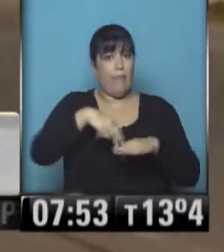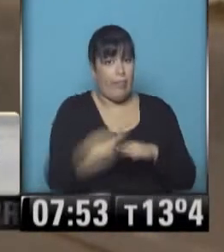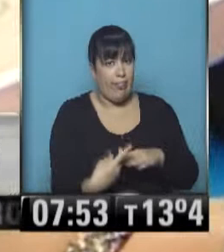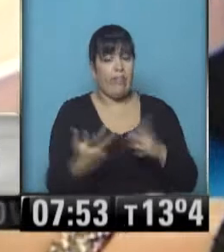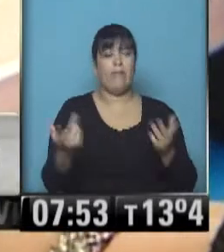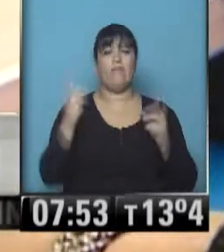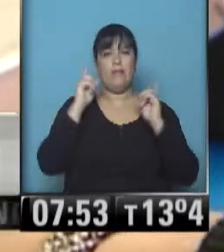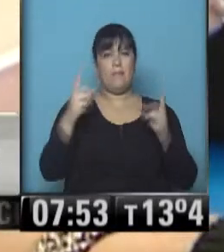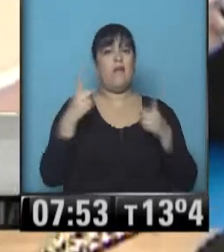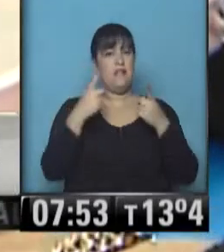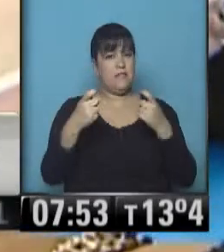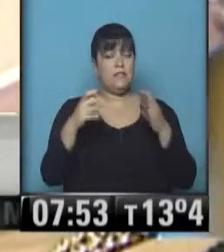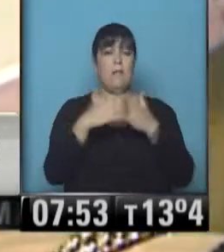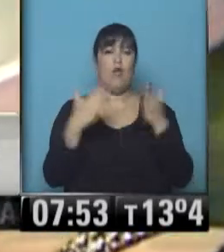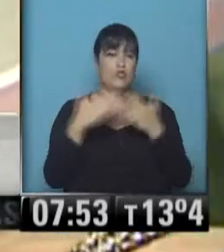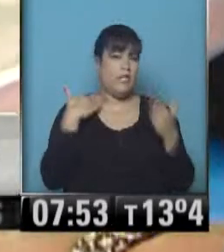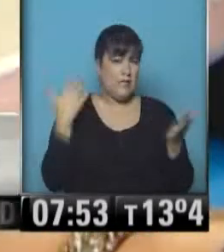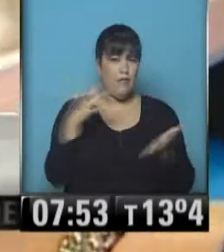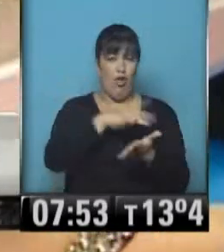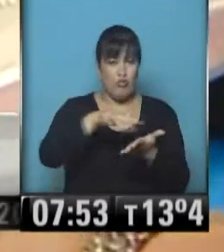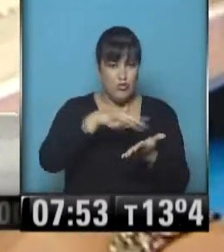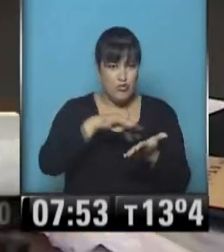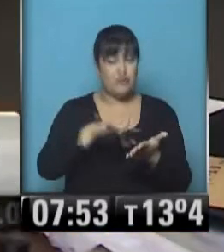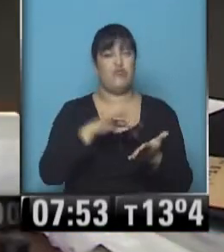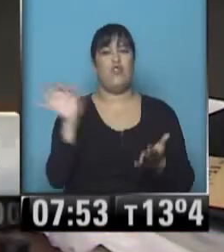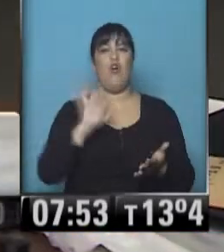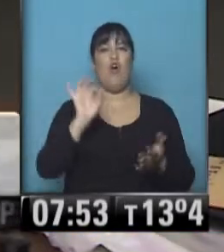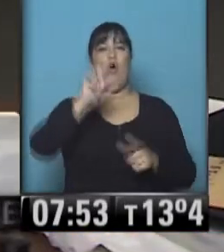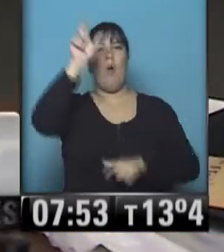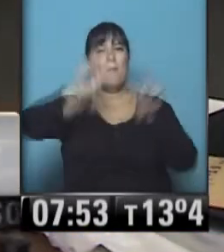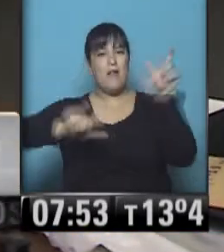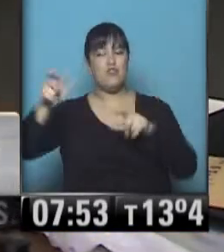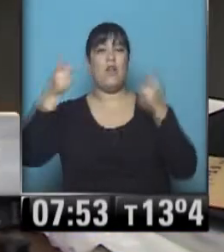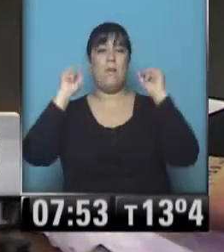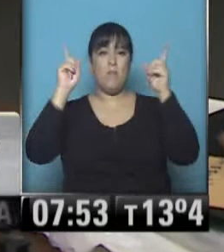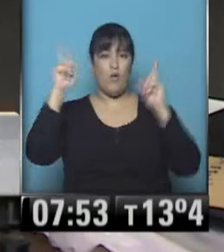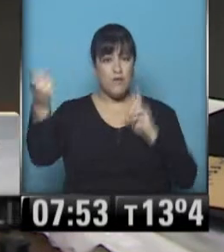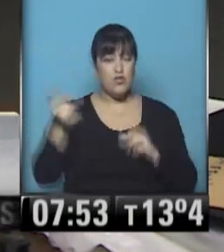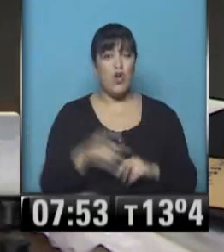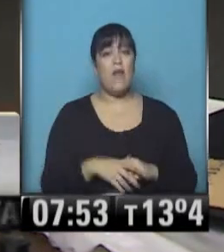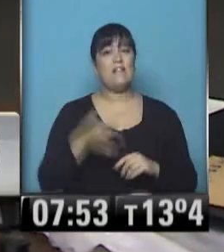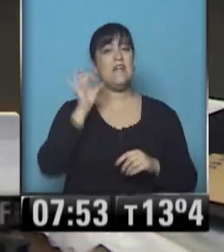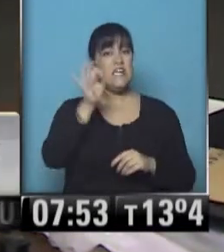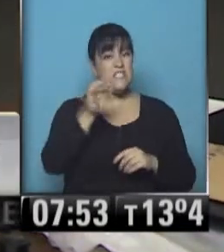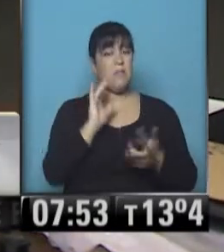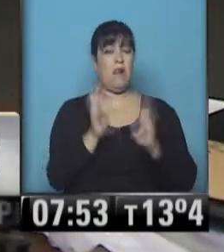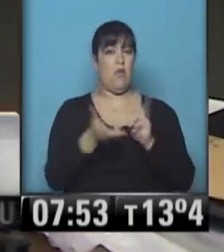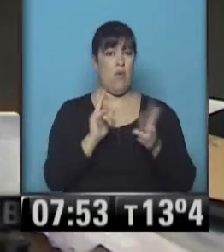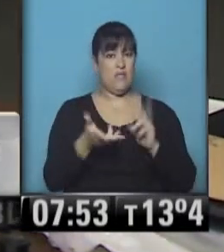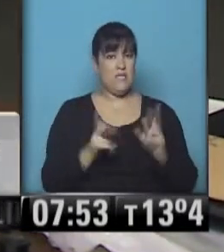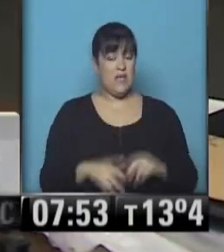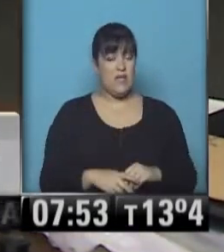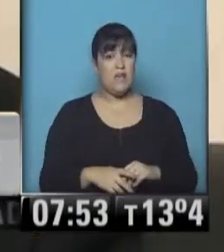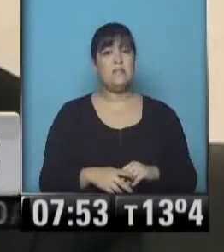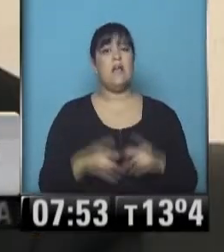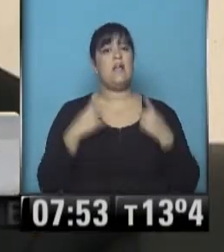necesitamos libros, necesitamos personas, profesores que manejen lengua de señas. Necesitamos